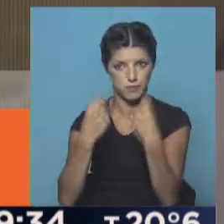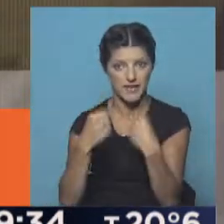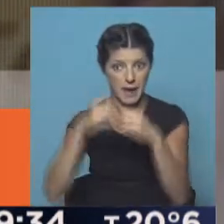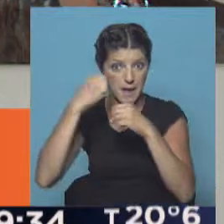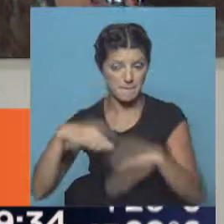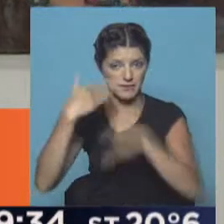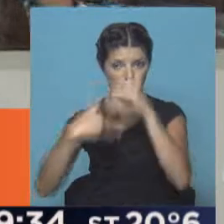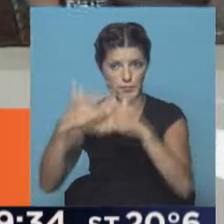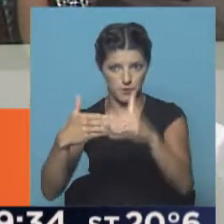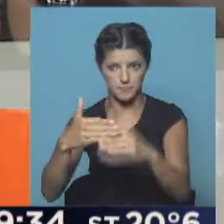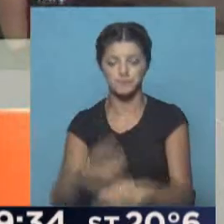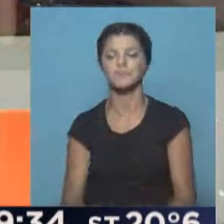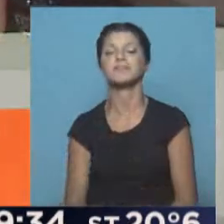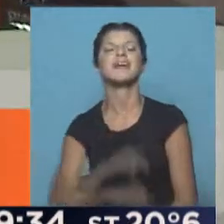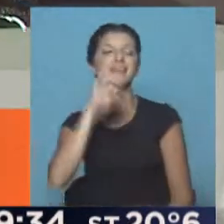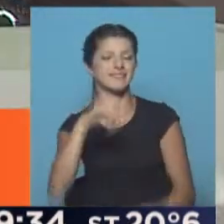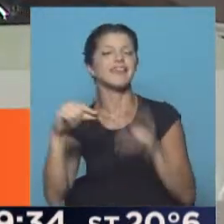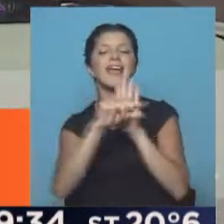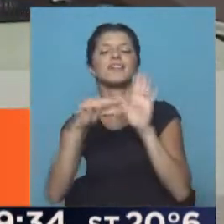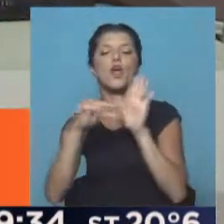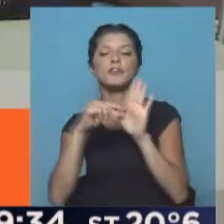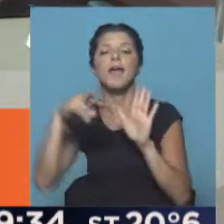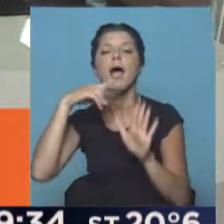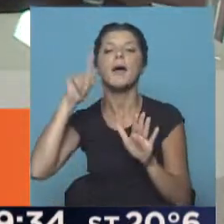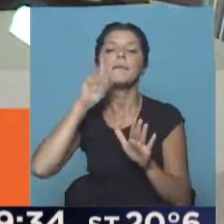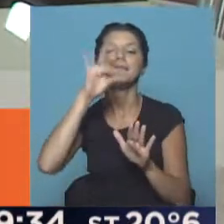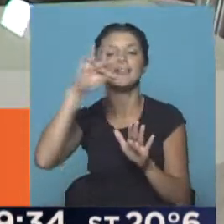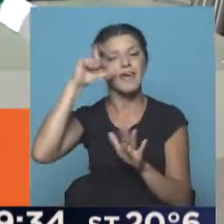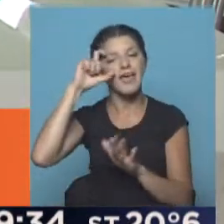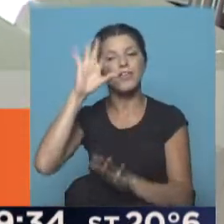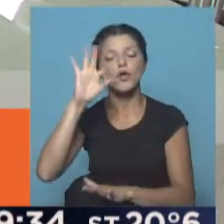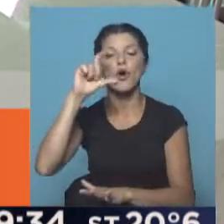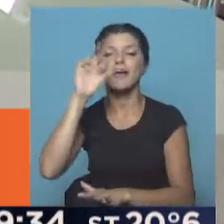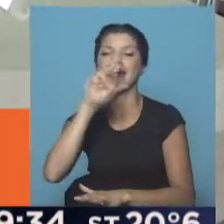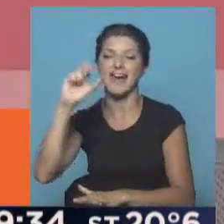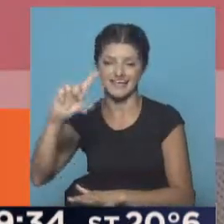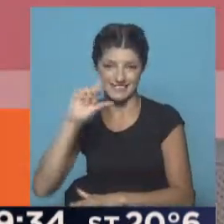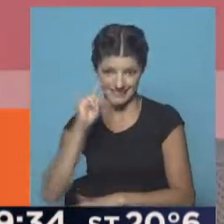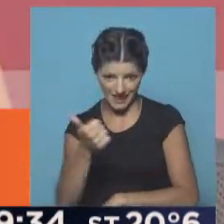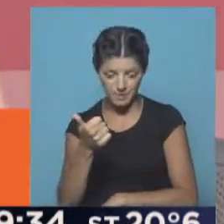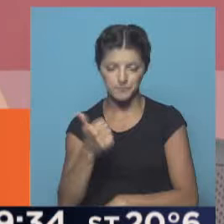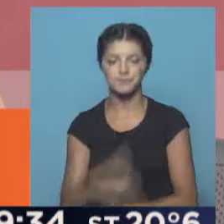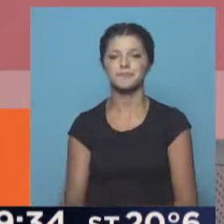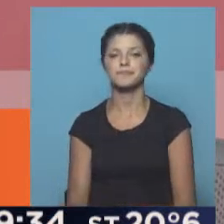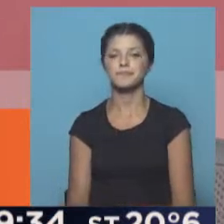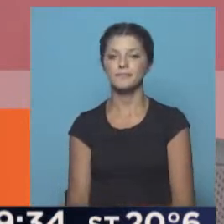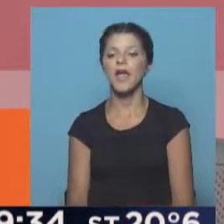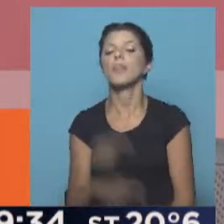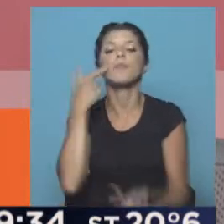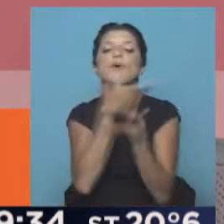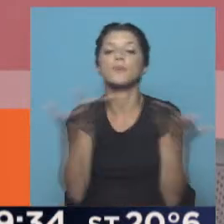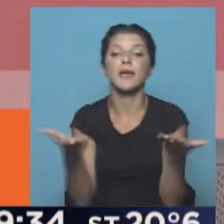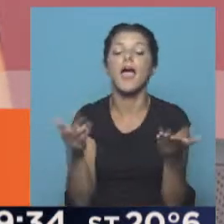Sí, que se llama videocracia, que justamente lo que sostenemos es que el factor externo es muchas veces lo que mueve a